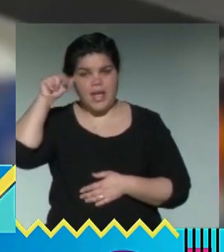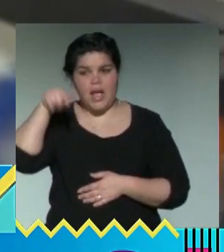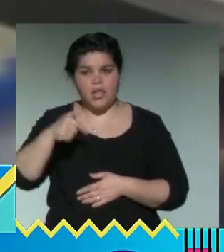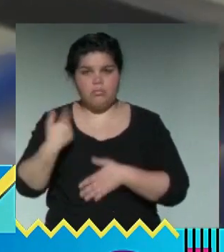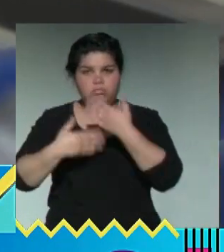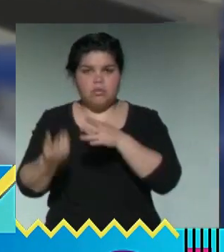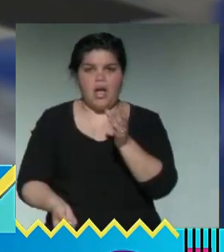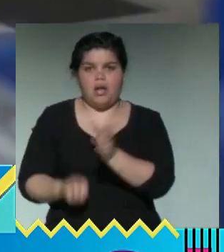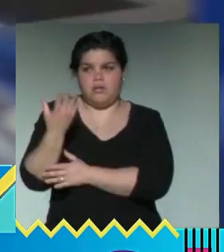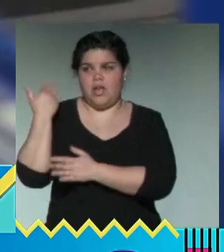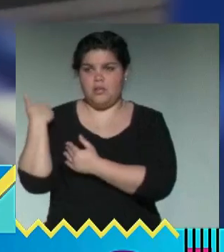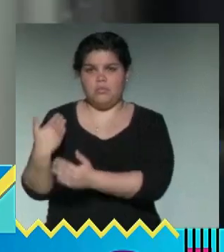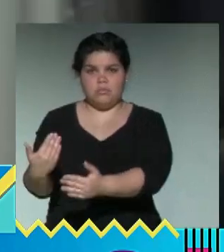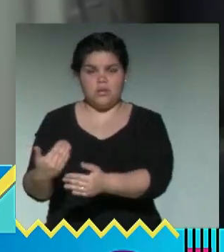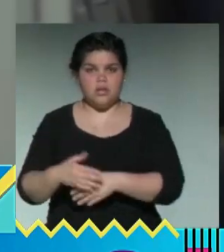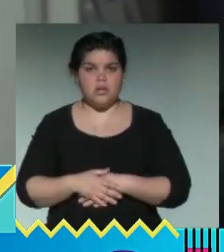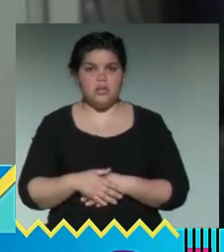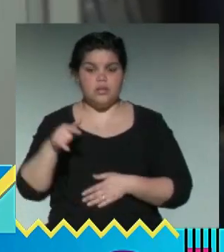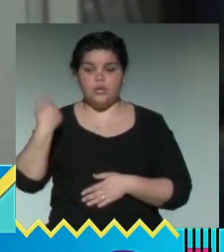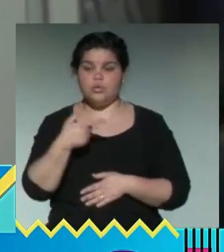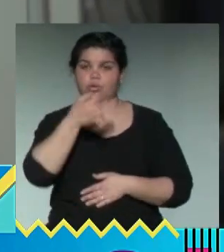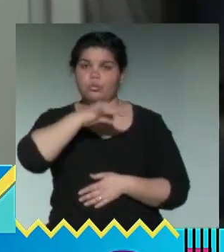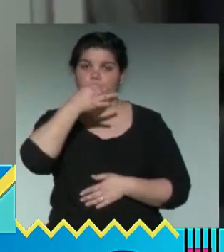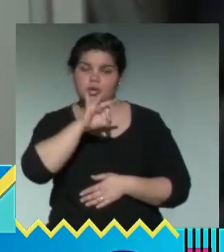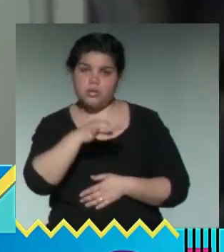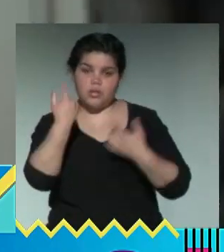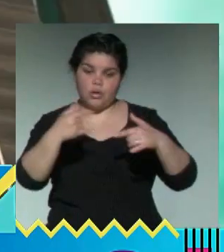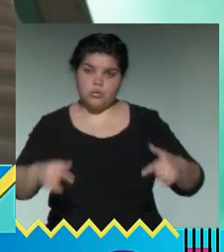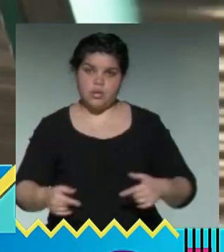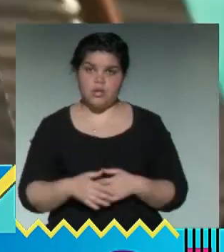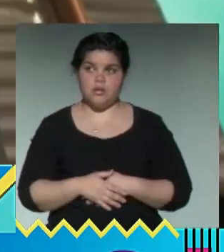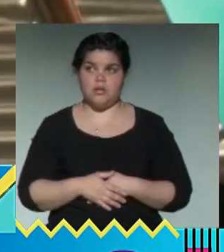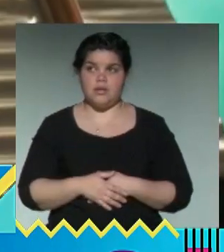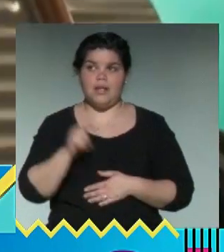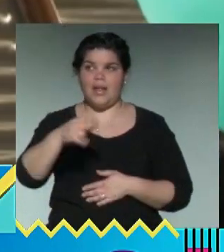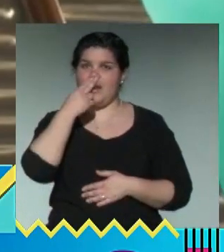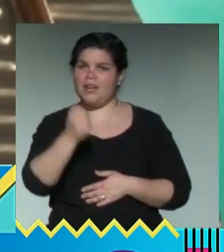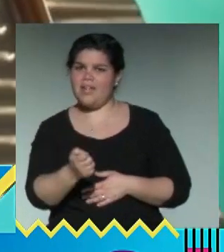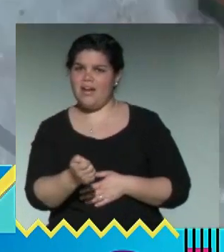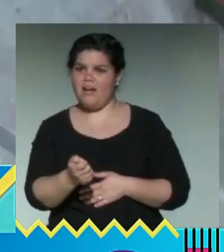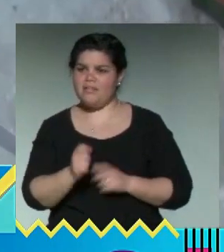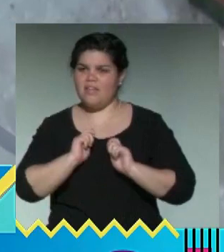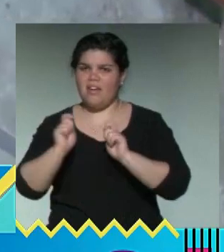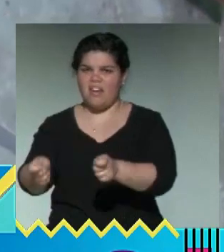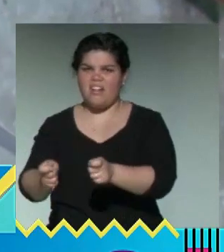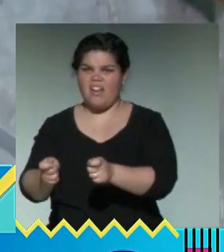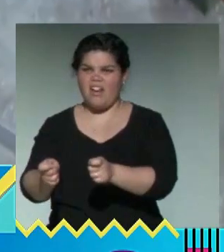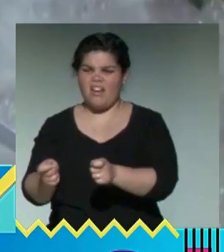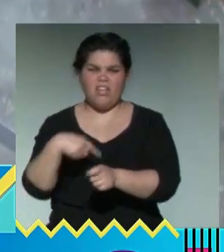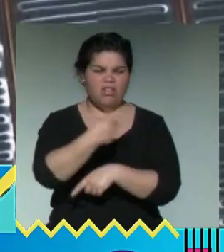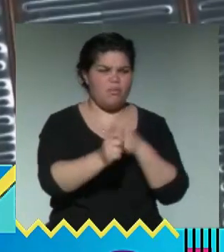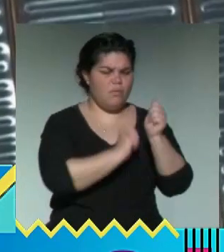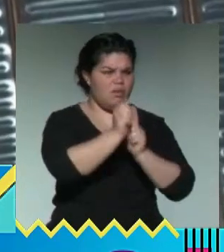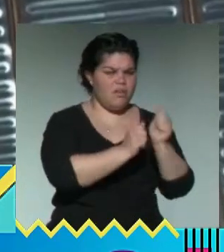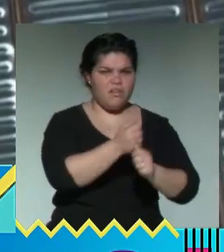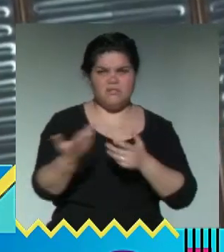la cual, digamos, vendíamos un producto que ahorraba energía que te la regalaban. Claro. Con lo cual, era muy difícil.